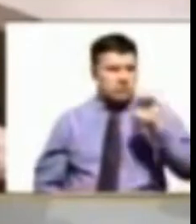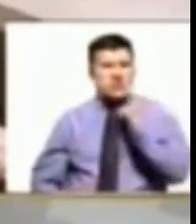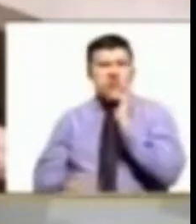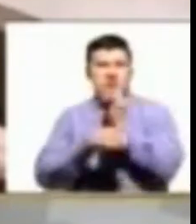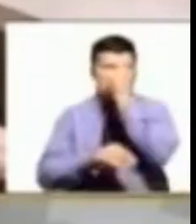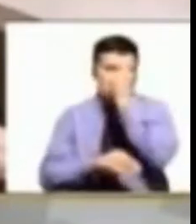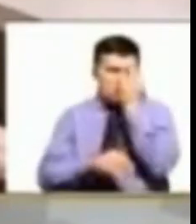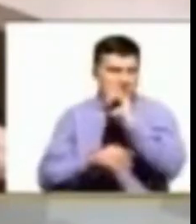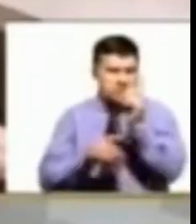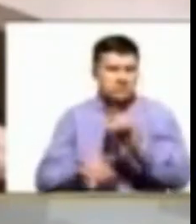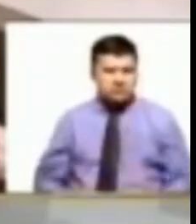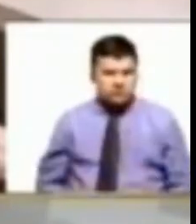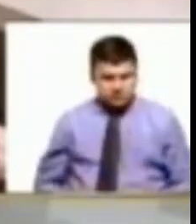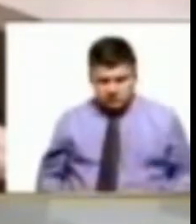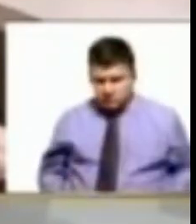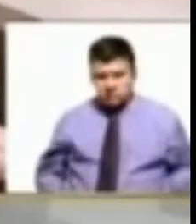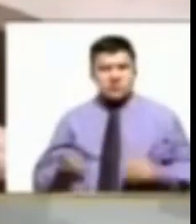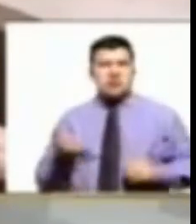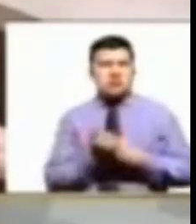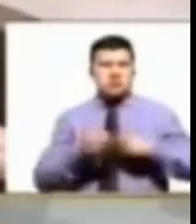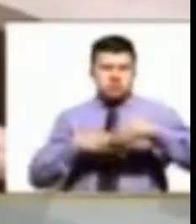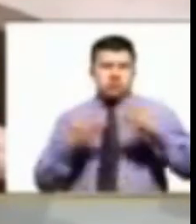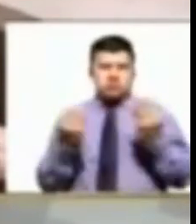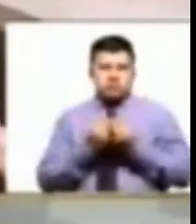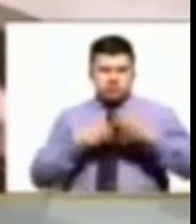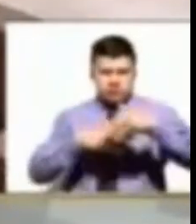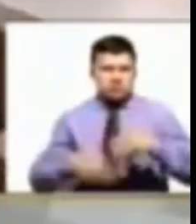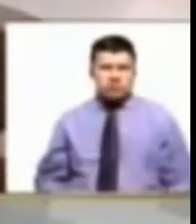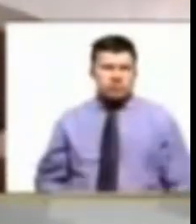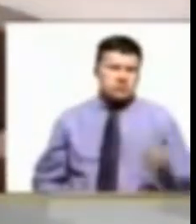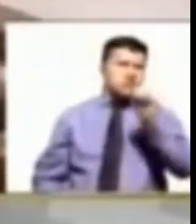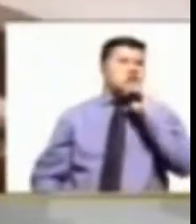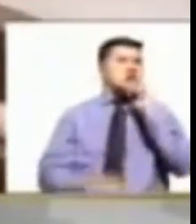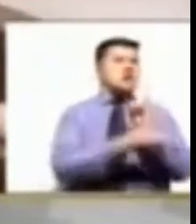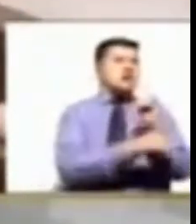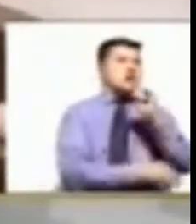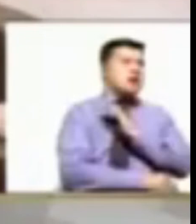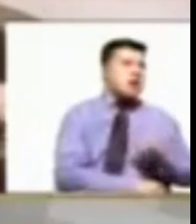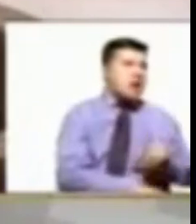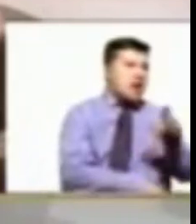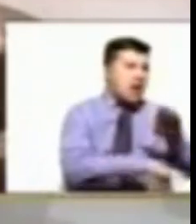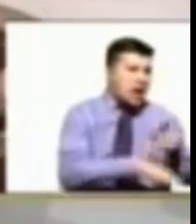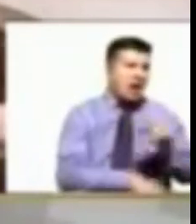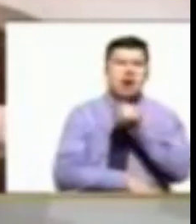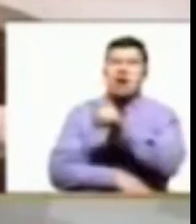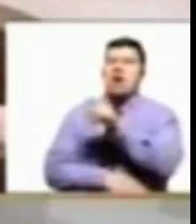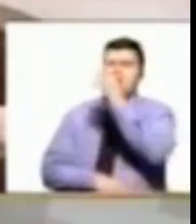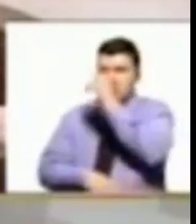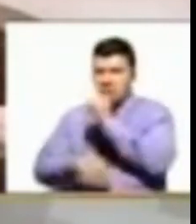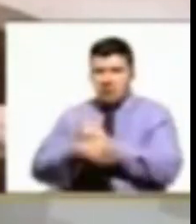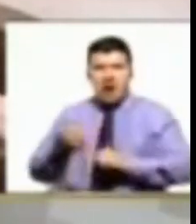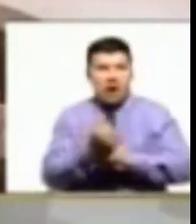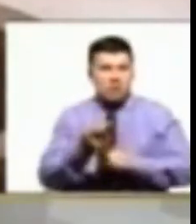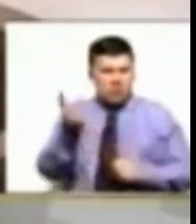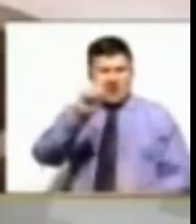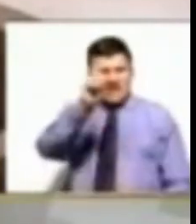es en la Iglesia Católica que salió a apoyar las marchas. No en las iglesias cristianas que también apoyaron